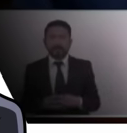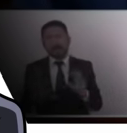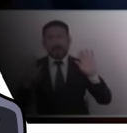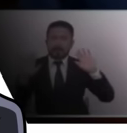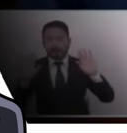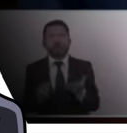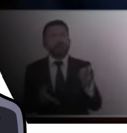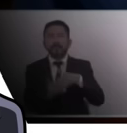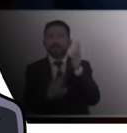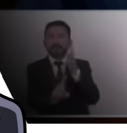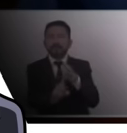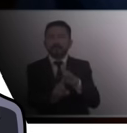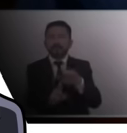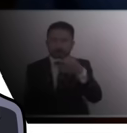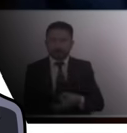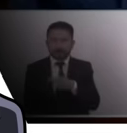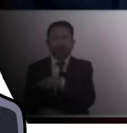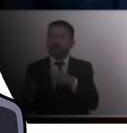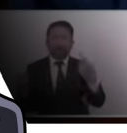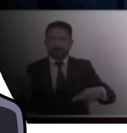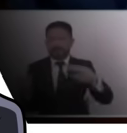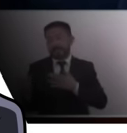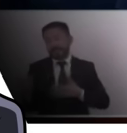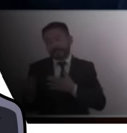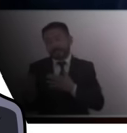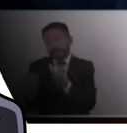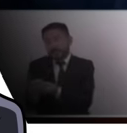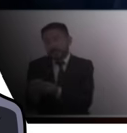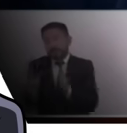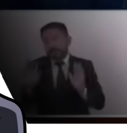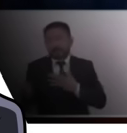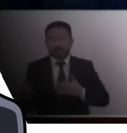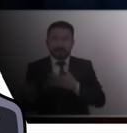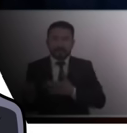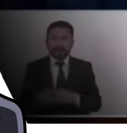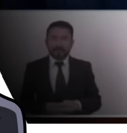Pero bueno, ya volviendo a lo que es en serio, porque esa no es la realidad. Lo siento, chiquitines.